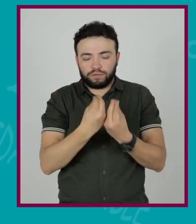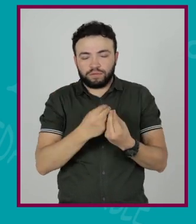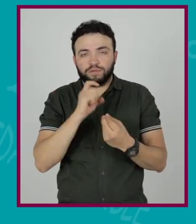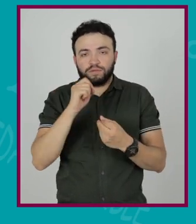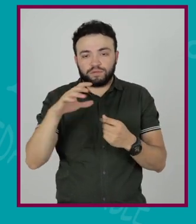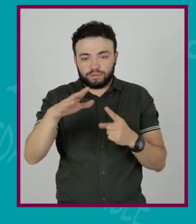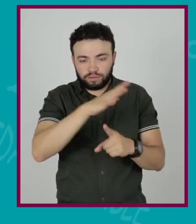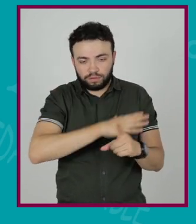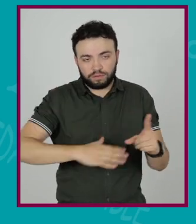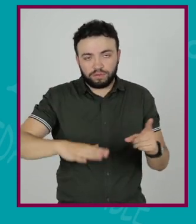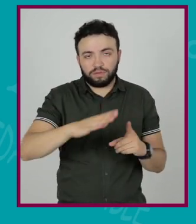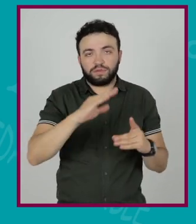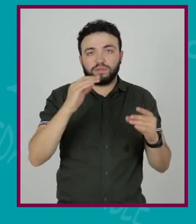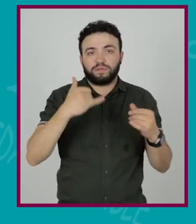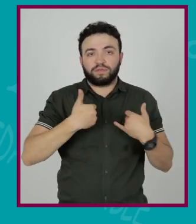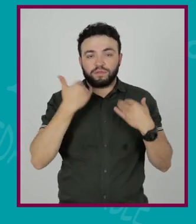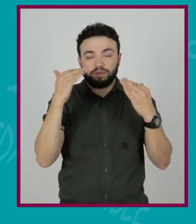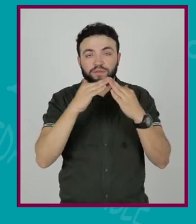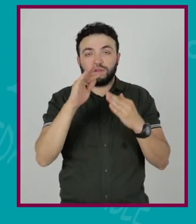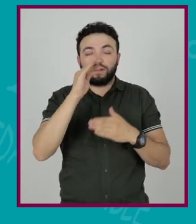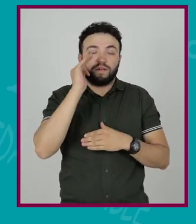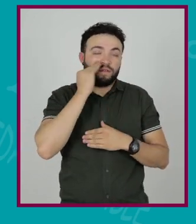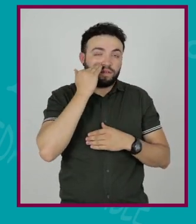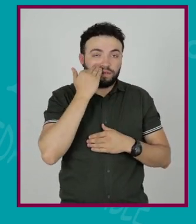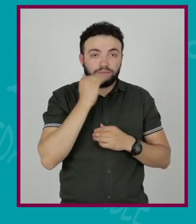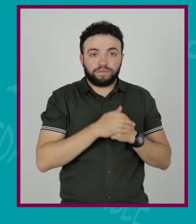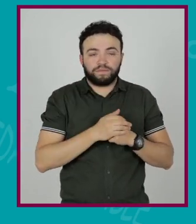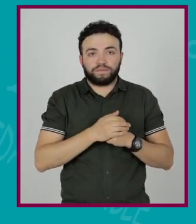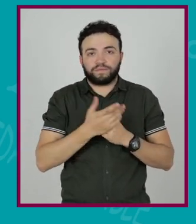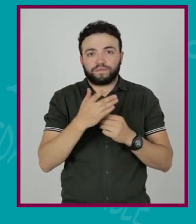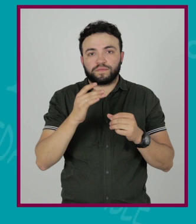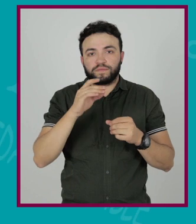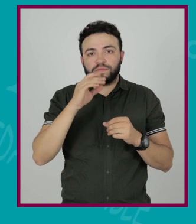jovenesencasa.cep.gov.mx. Únete a la comunidad de Jóvenes en Casa en Facebook,